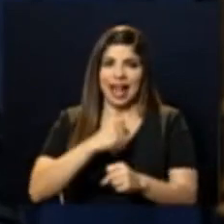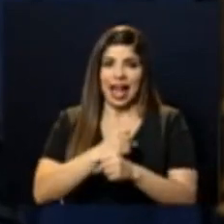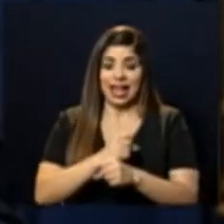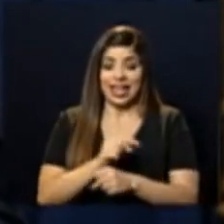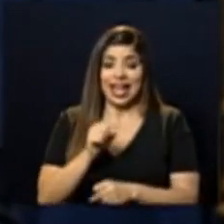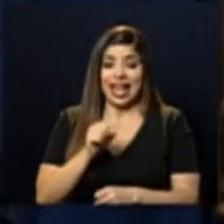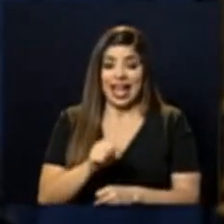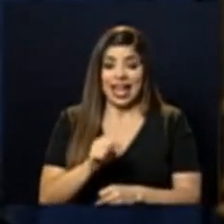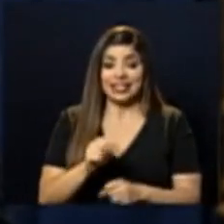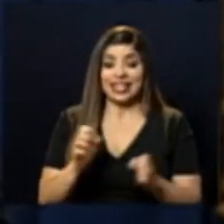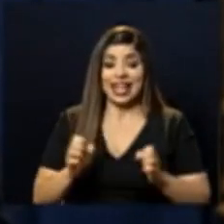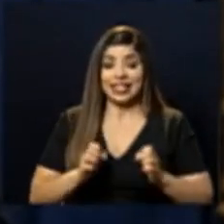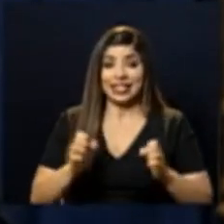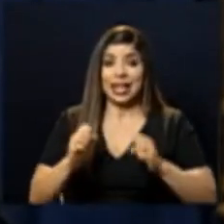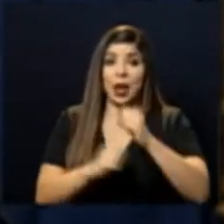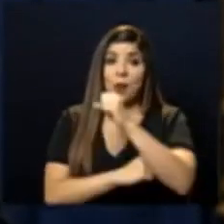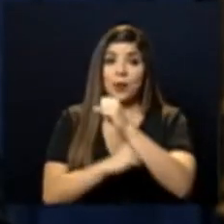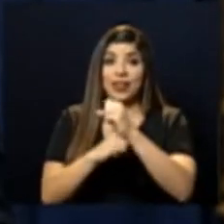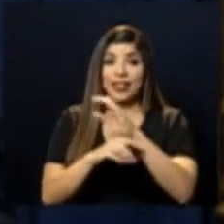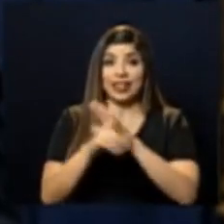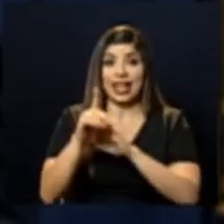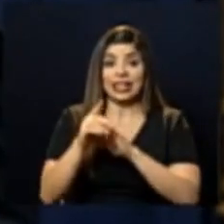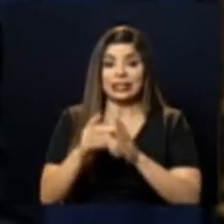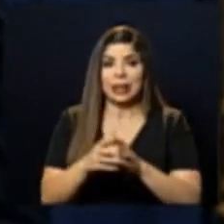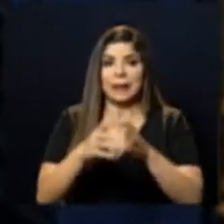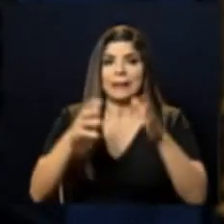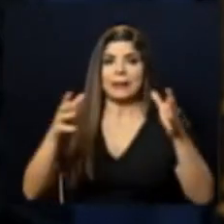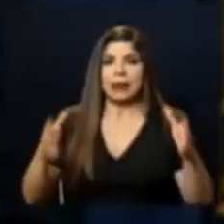se amplía la estrategia Puente al Desarrollo con